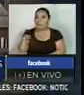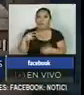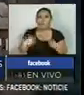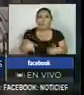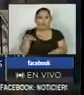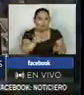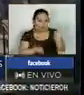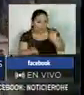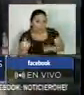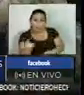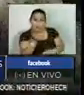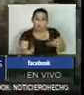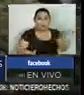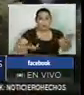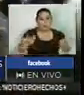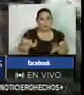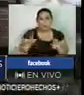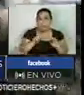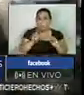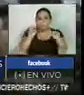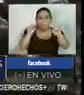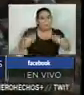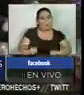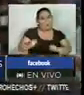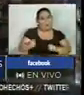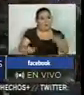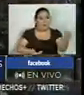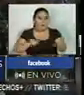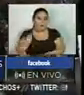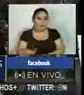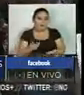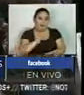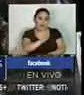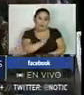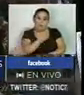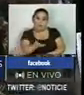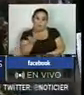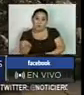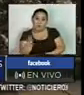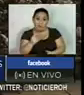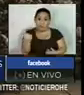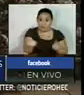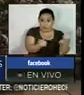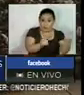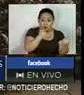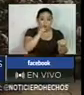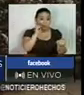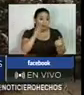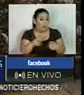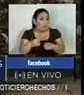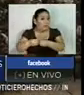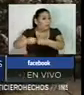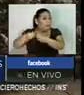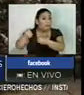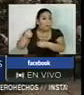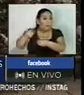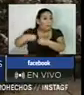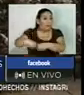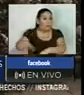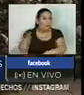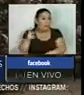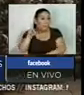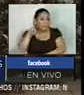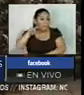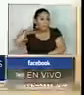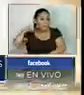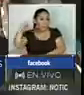algunos vendedores no lograron comercializar sus productos. Ellos manifiestan que las pérdidas ascienden arriba de los